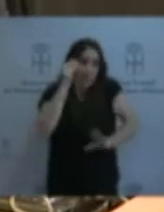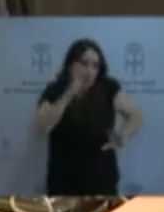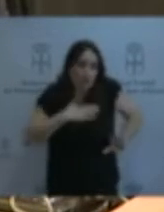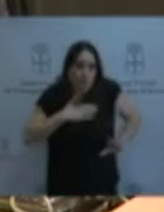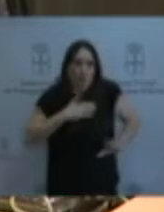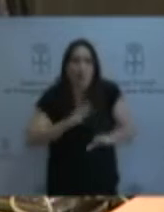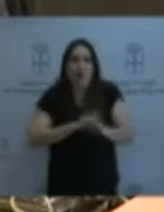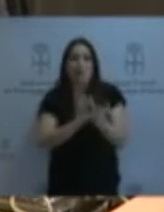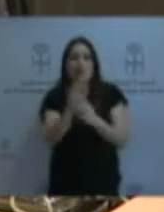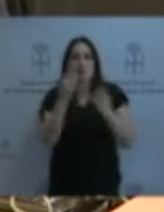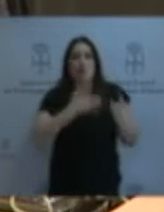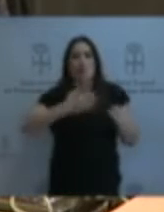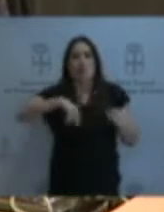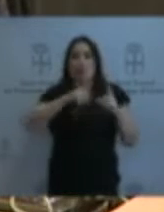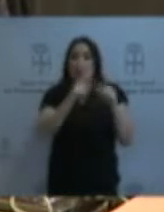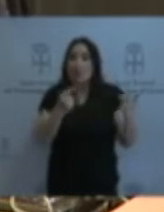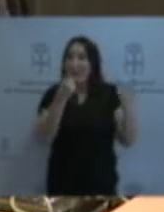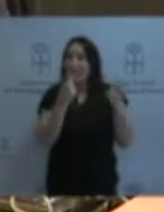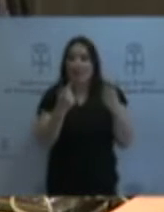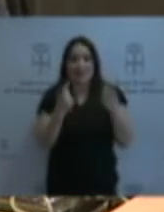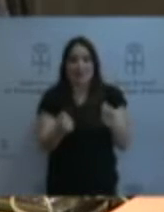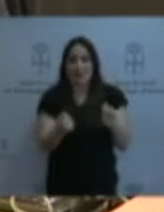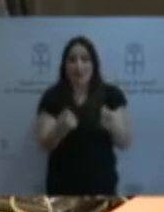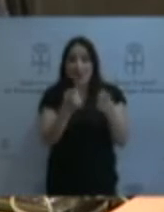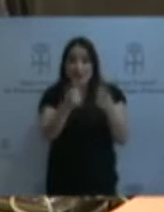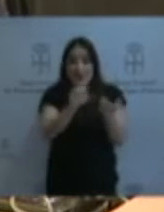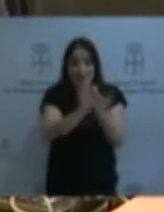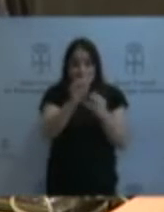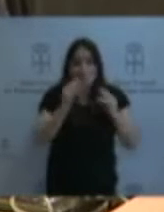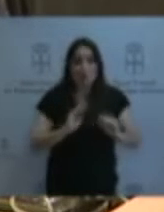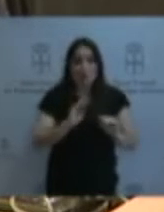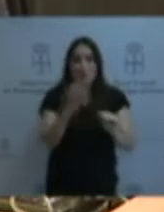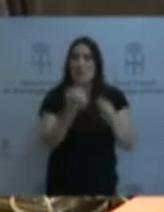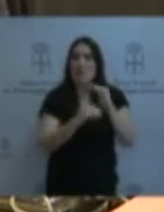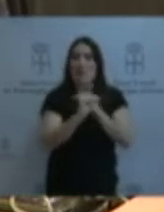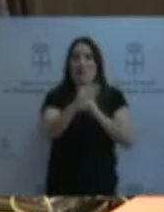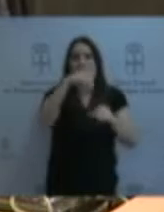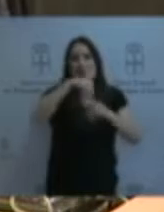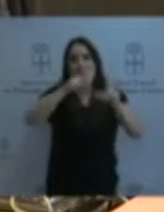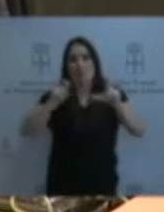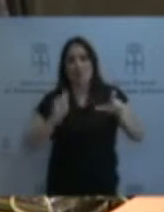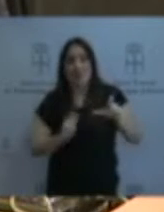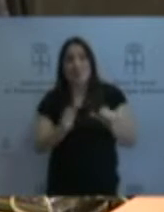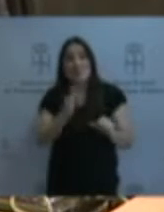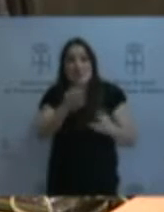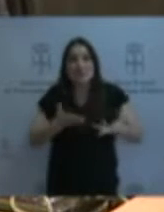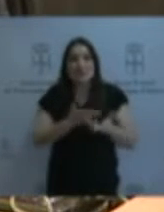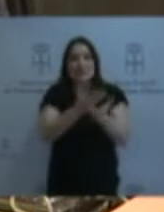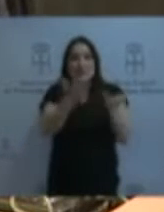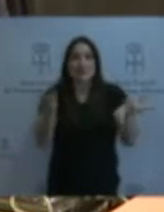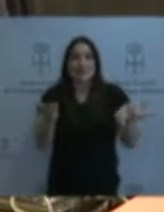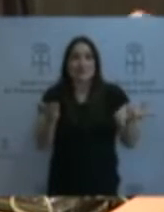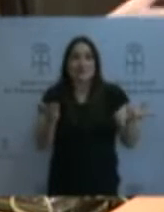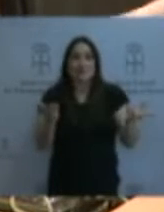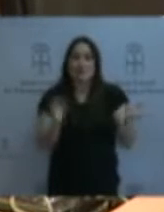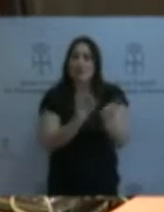para nuestros servicios públicos. Asturias necesita que en sus servicios públicos haya estabilidad en las plantillas y se preste el